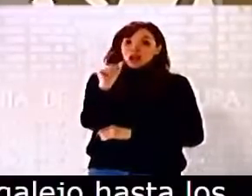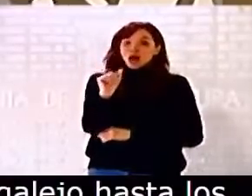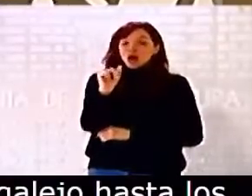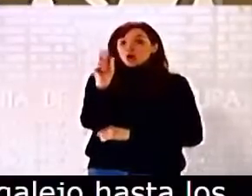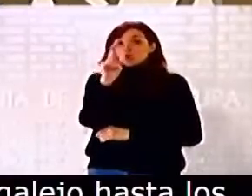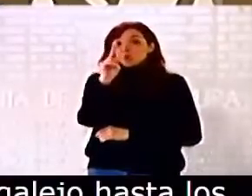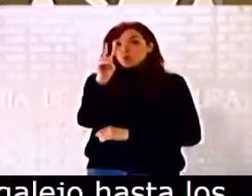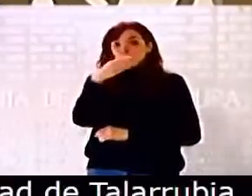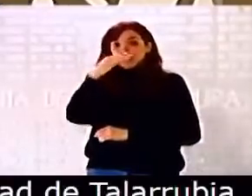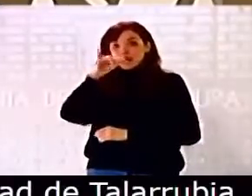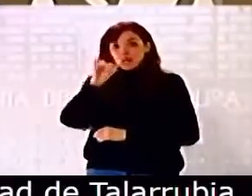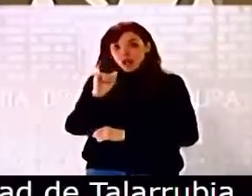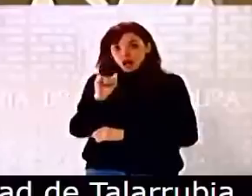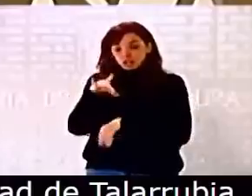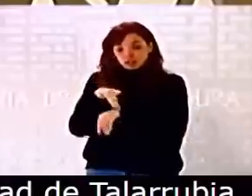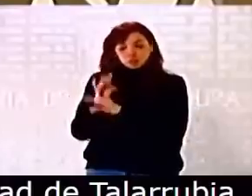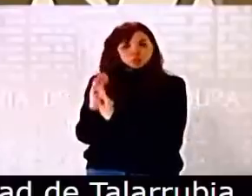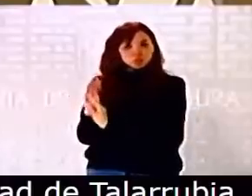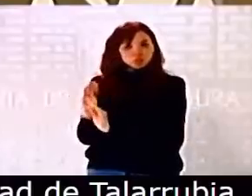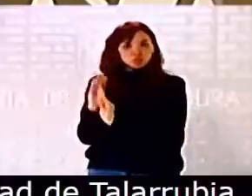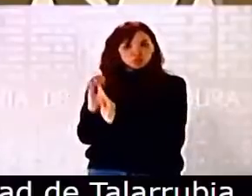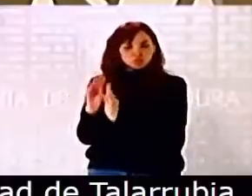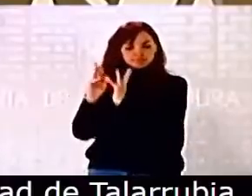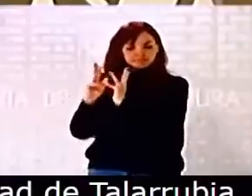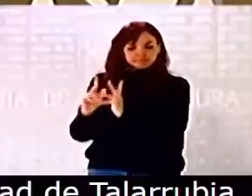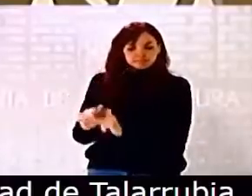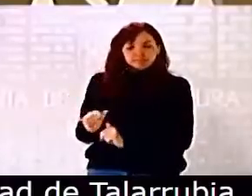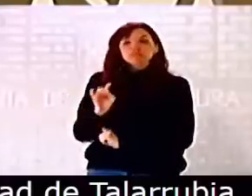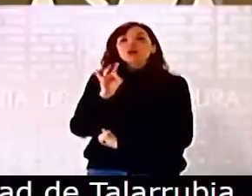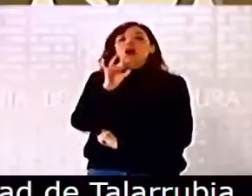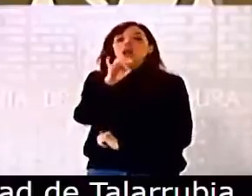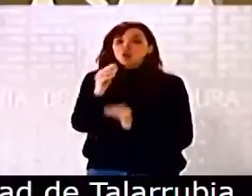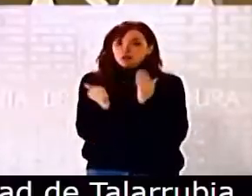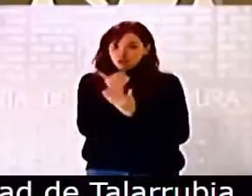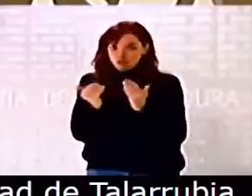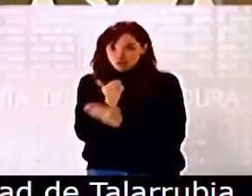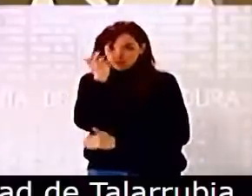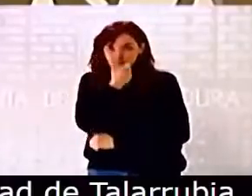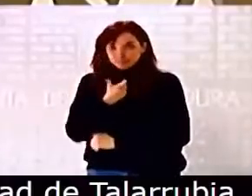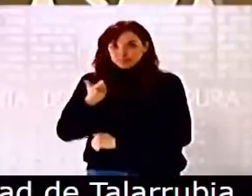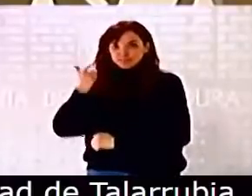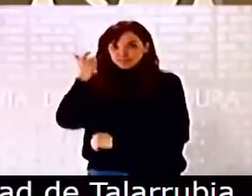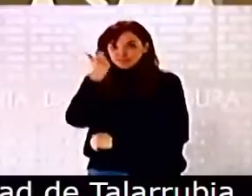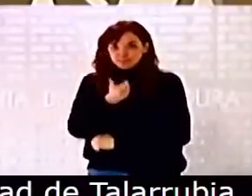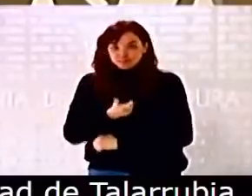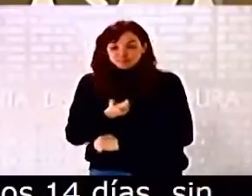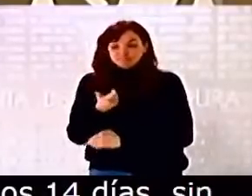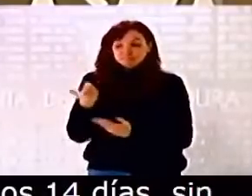las cifras de incidencia acumulada a los 14 días. Sin que se vea